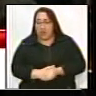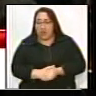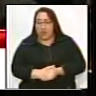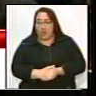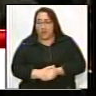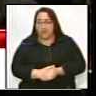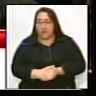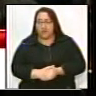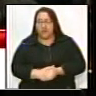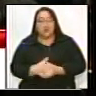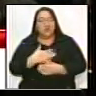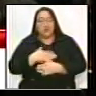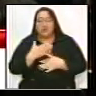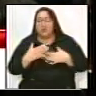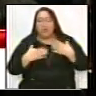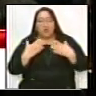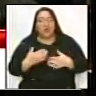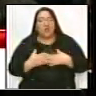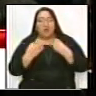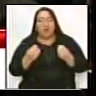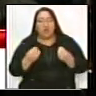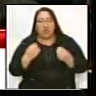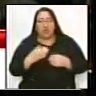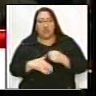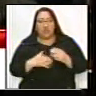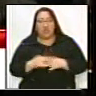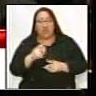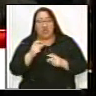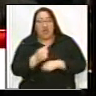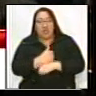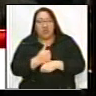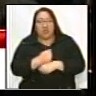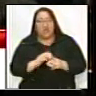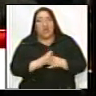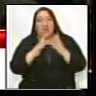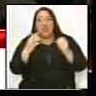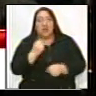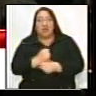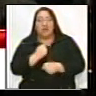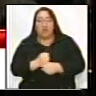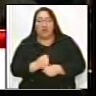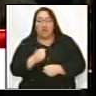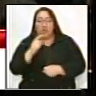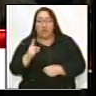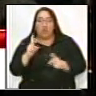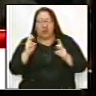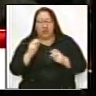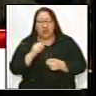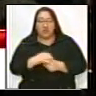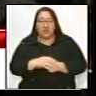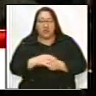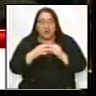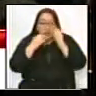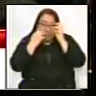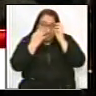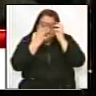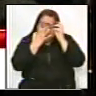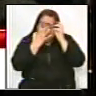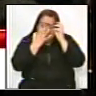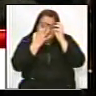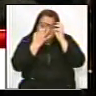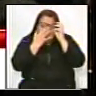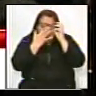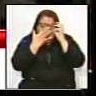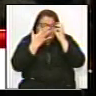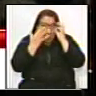Yo estoy muy contenta porque los doctores hacen un gran sacrificio. No tenemos un caso, tenemos muchísimos, pero eso nos